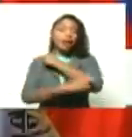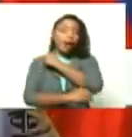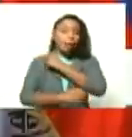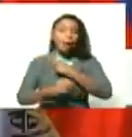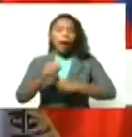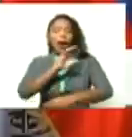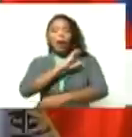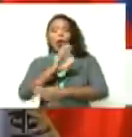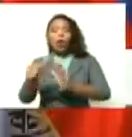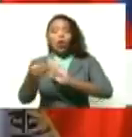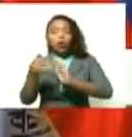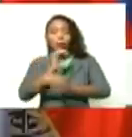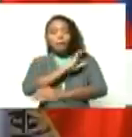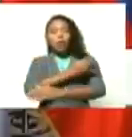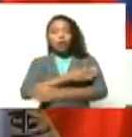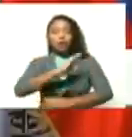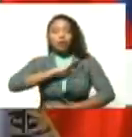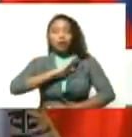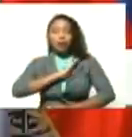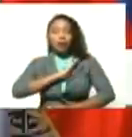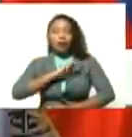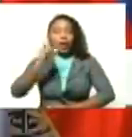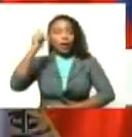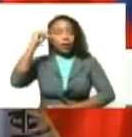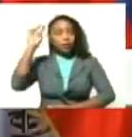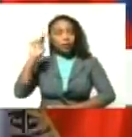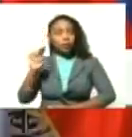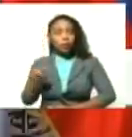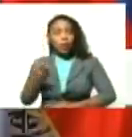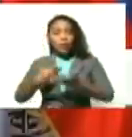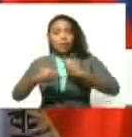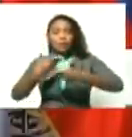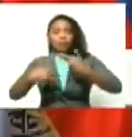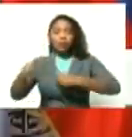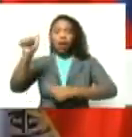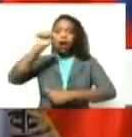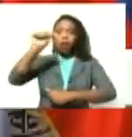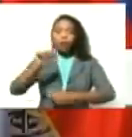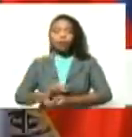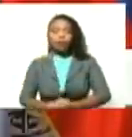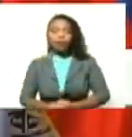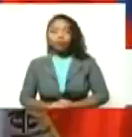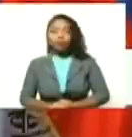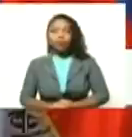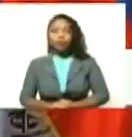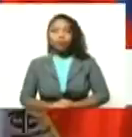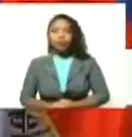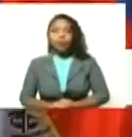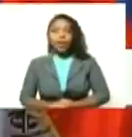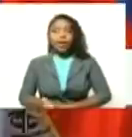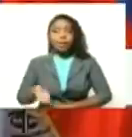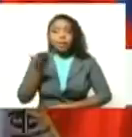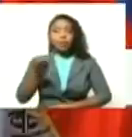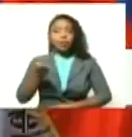poder tener en el día a día el servicio del agua, del vital